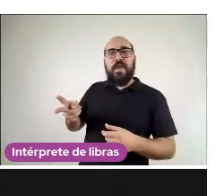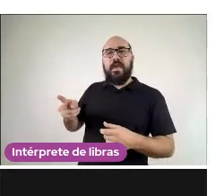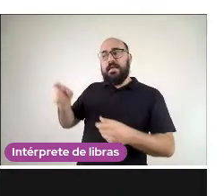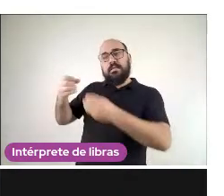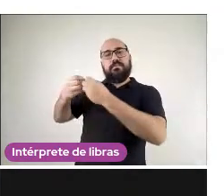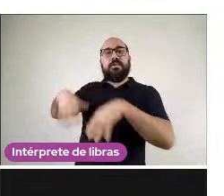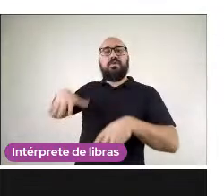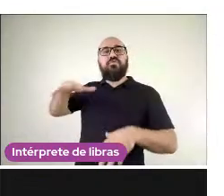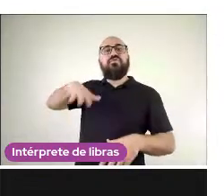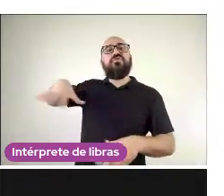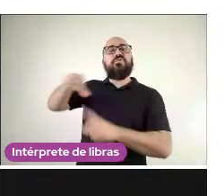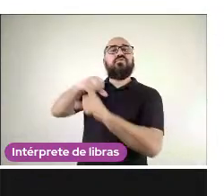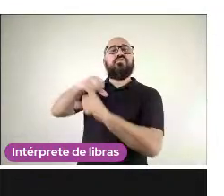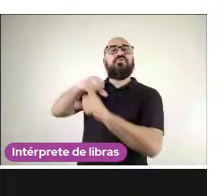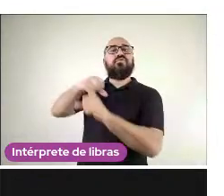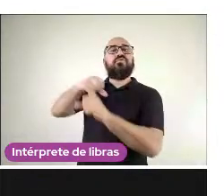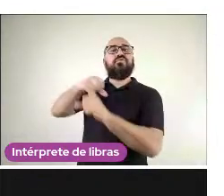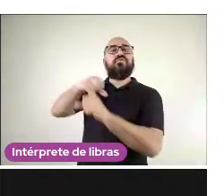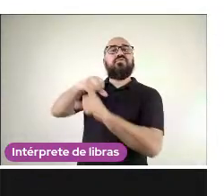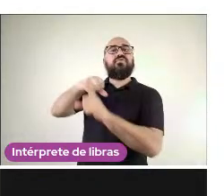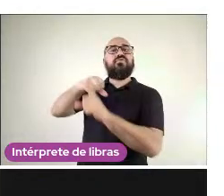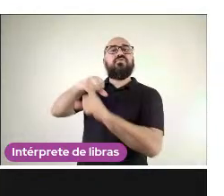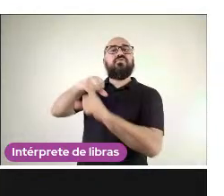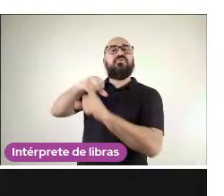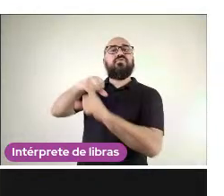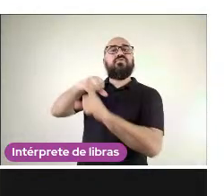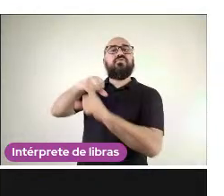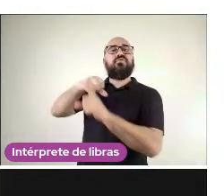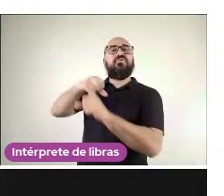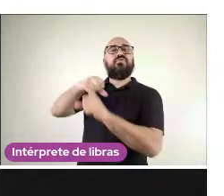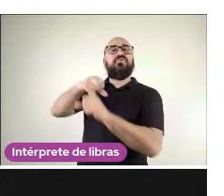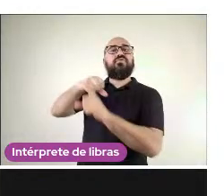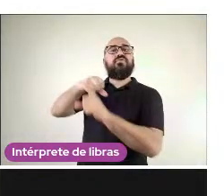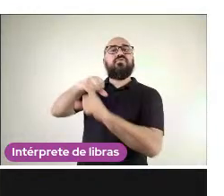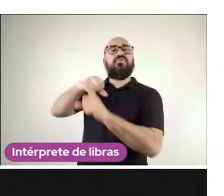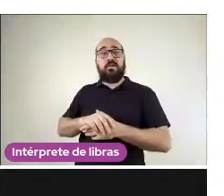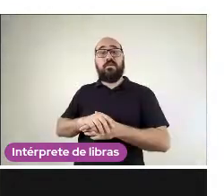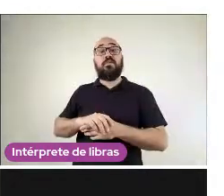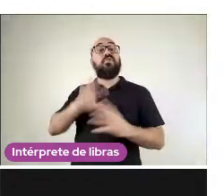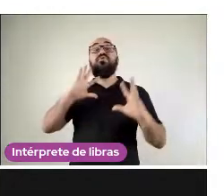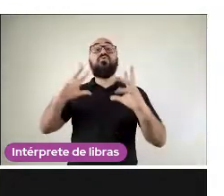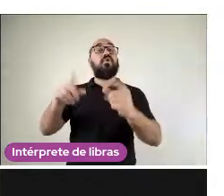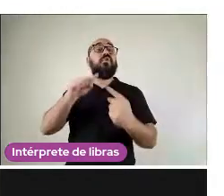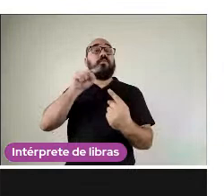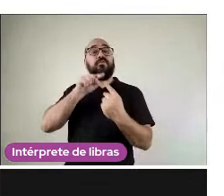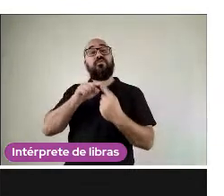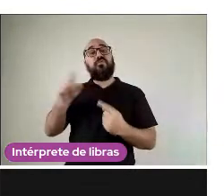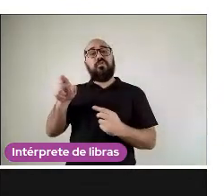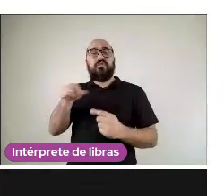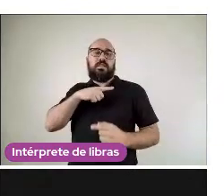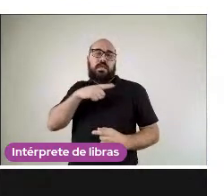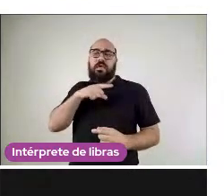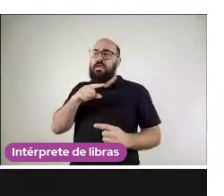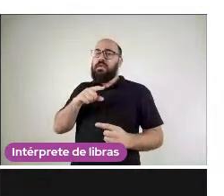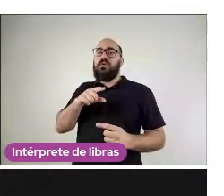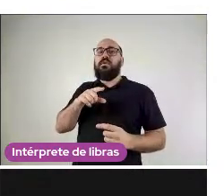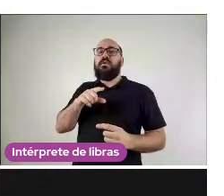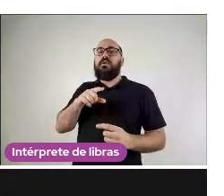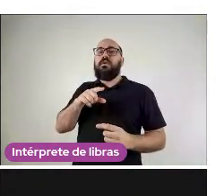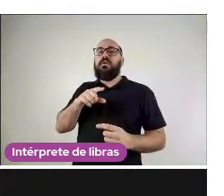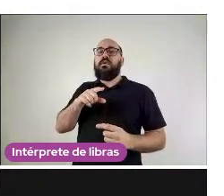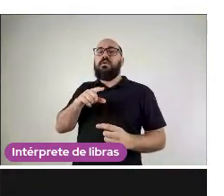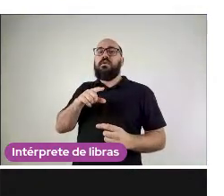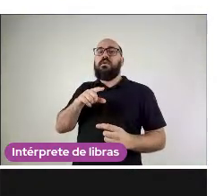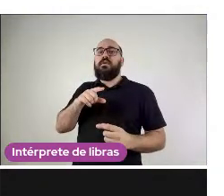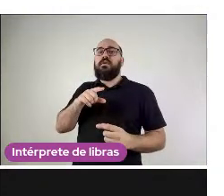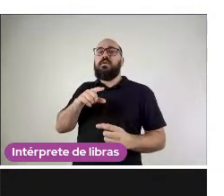tanto, intentar crear proyectos que aborde lo máximo posible y todos los problemas se puedan intentar, si no solucionar, al menos